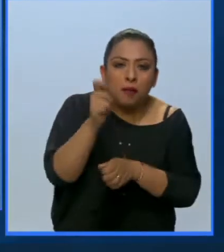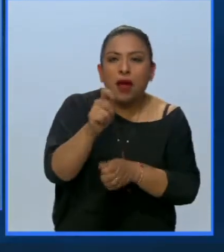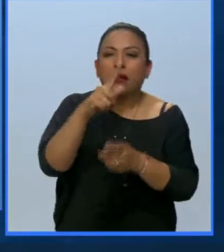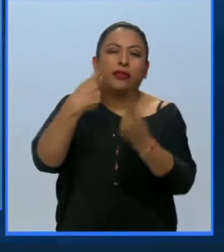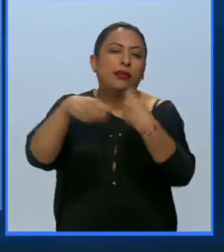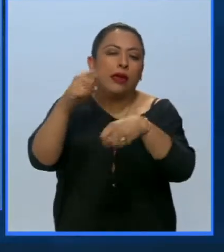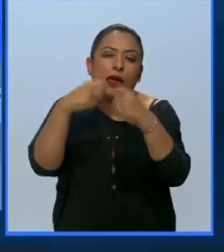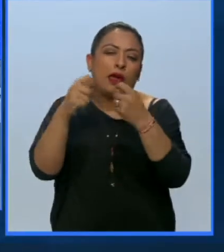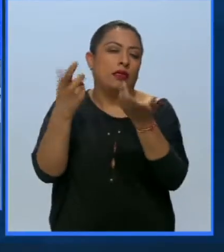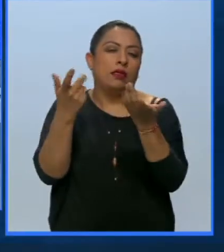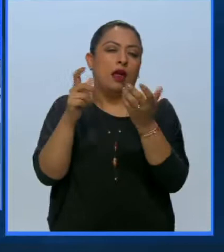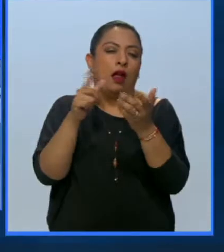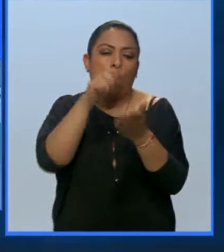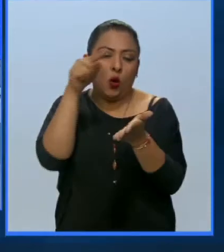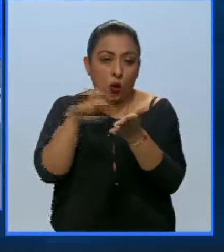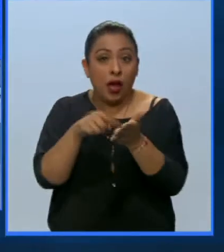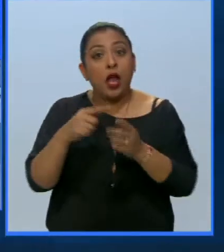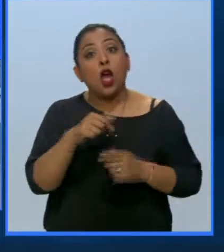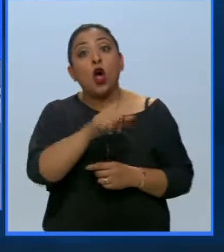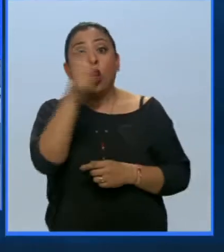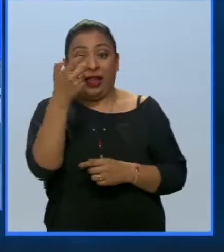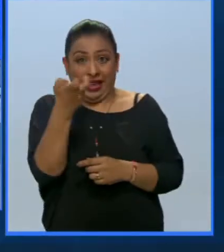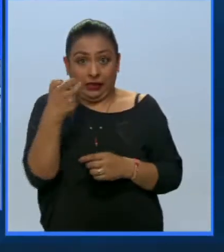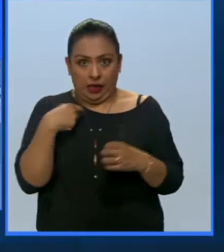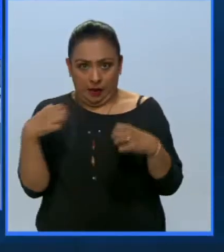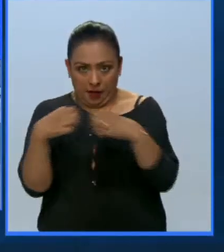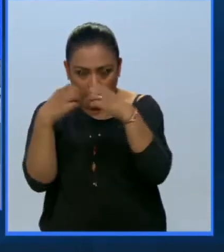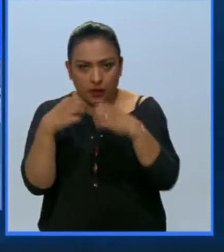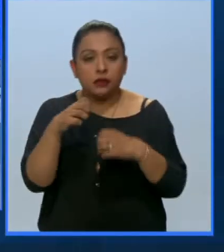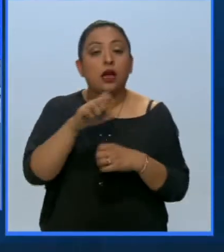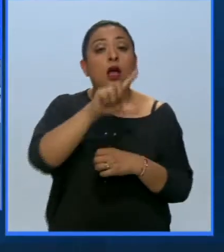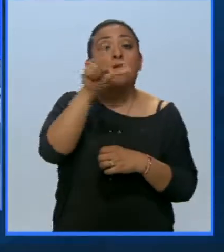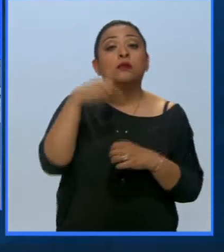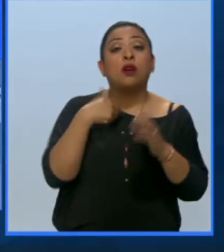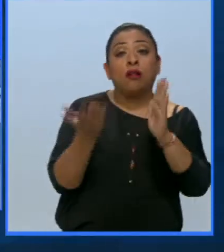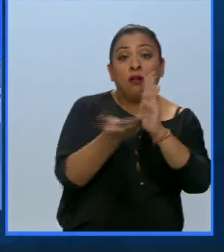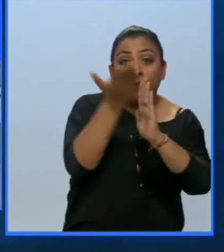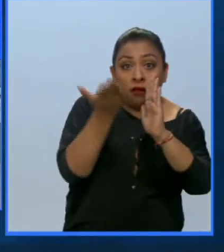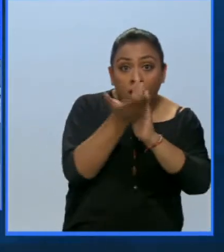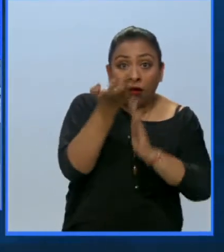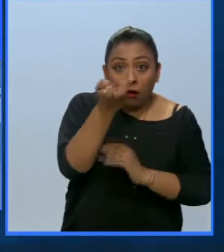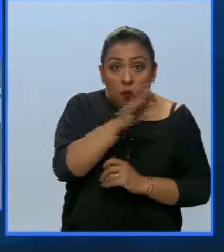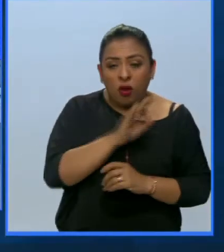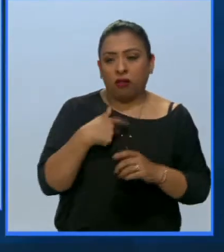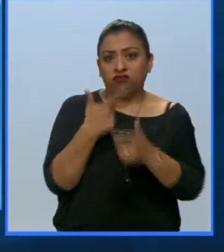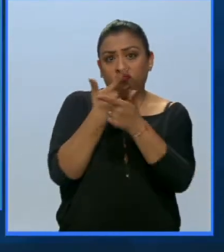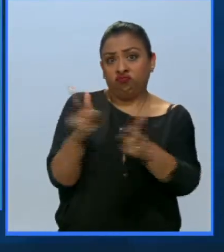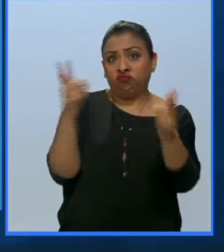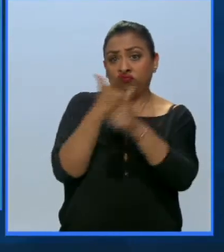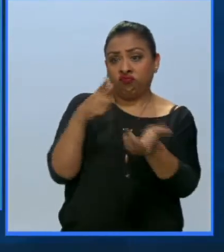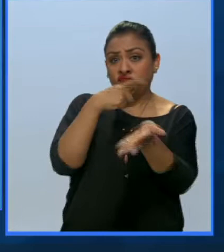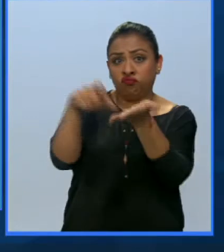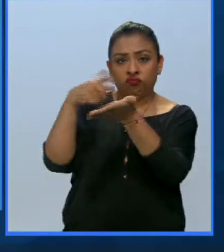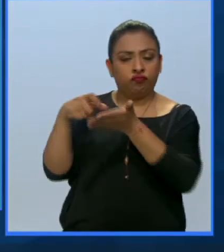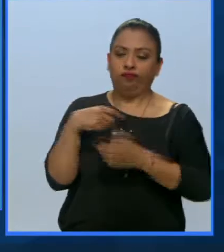tienda departamental y otras, esa es la emergencia, pero en la reconstrucción ya no puedes seguir con esas libertades.